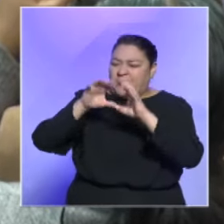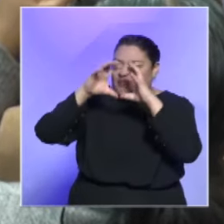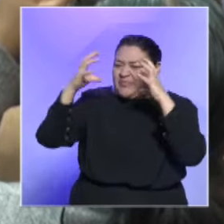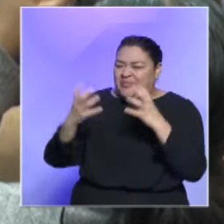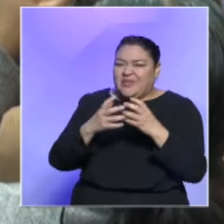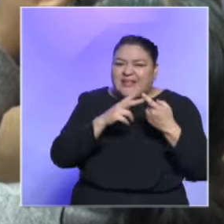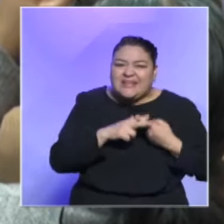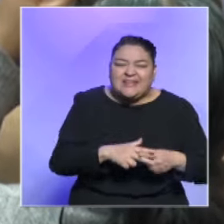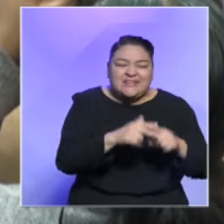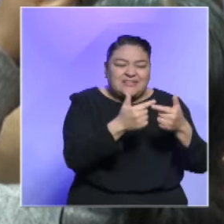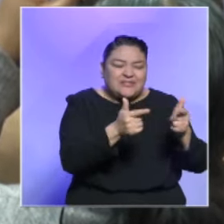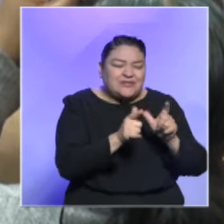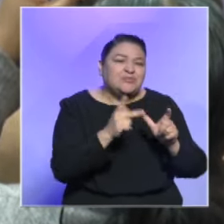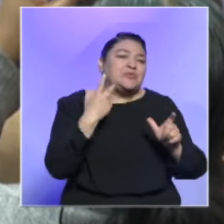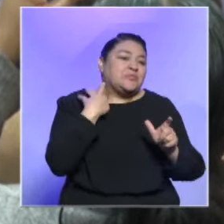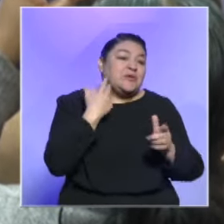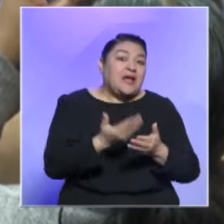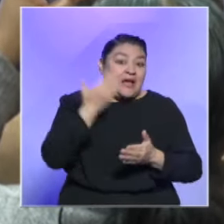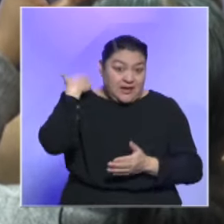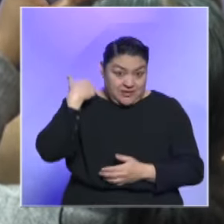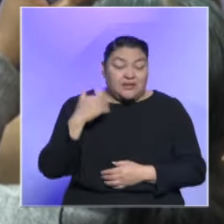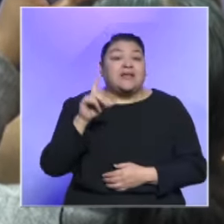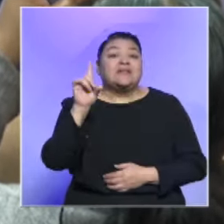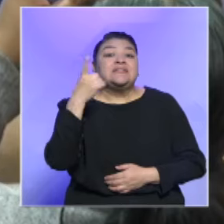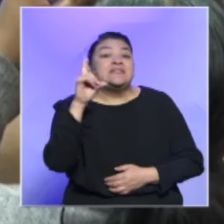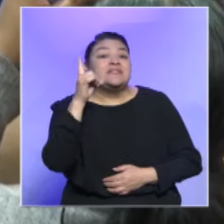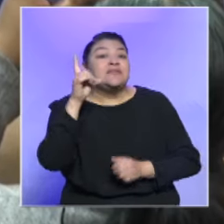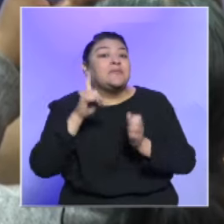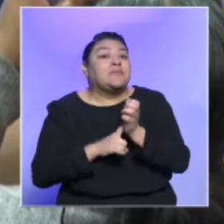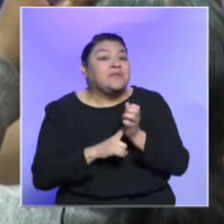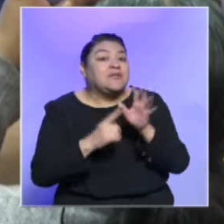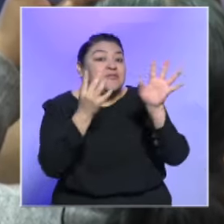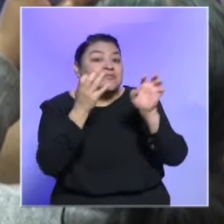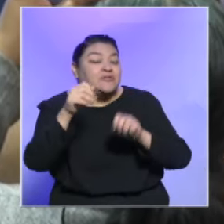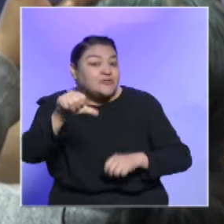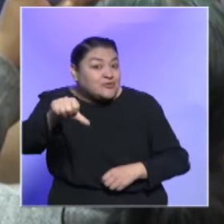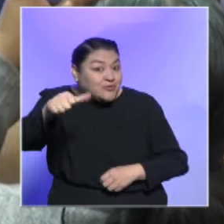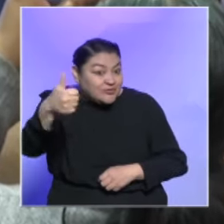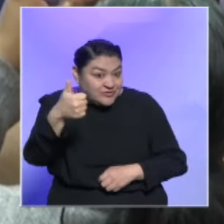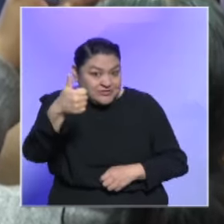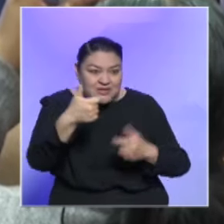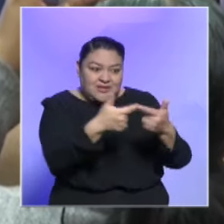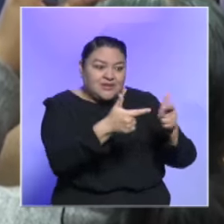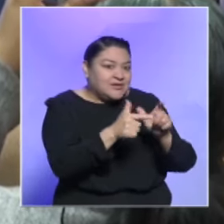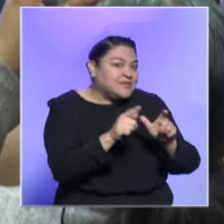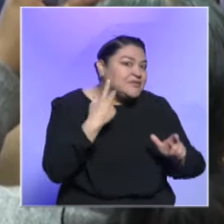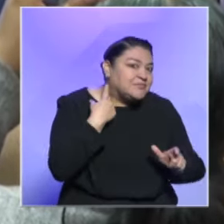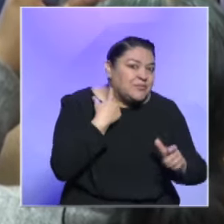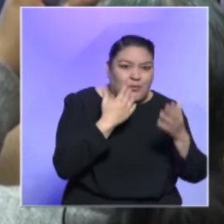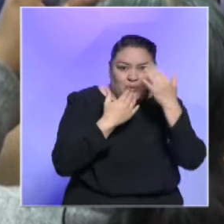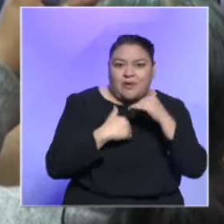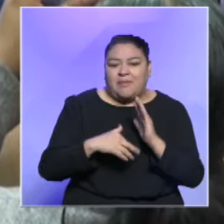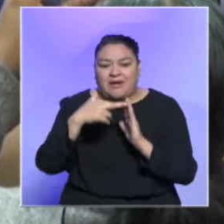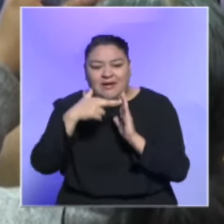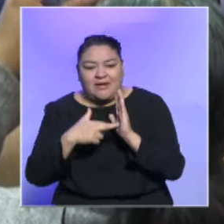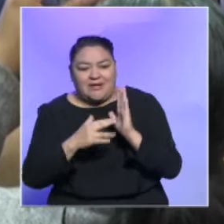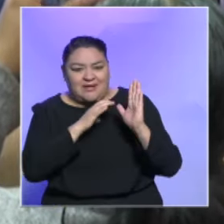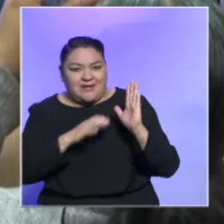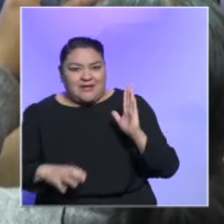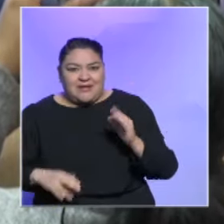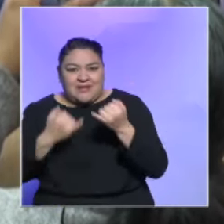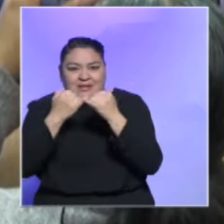de 1911, por cierto, en un diciembre de 1911, no existían ni los partidos ni las regulaciones de candidaturas